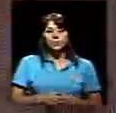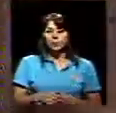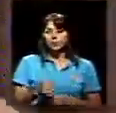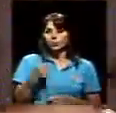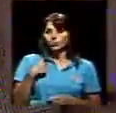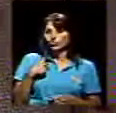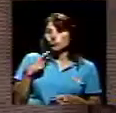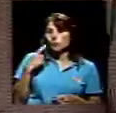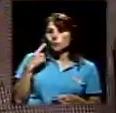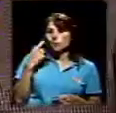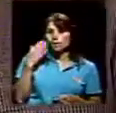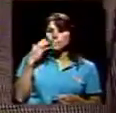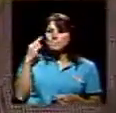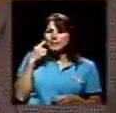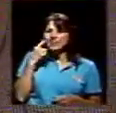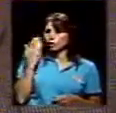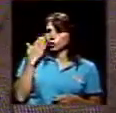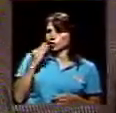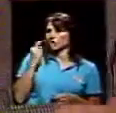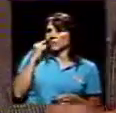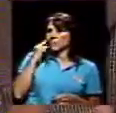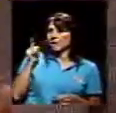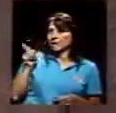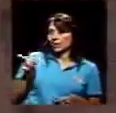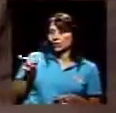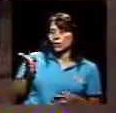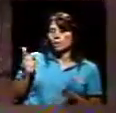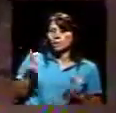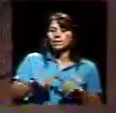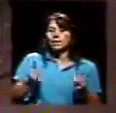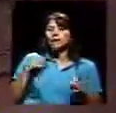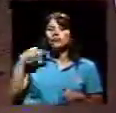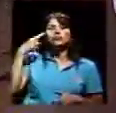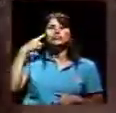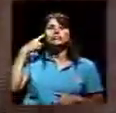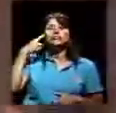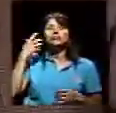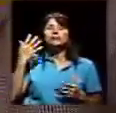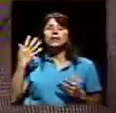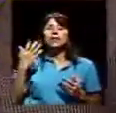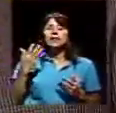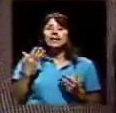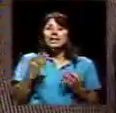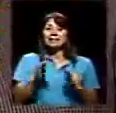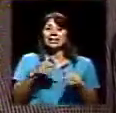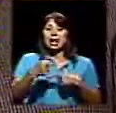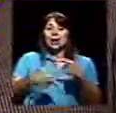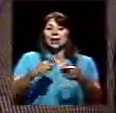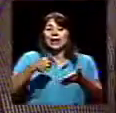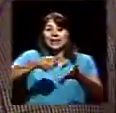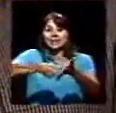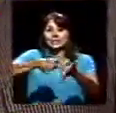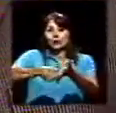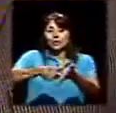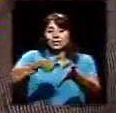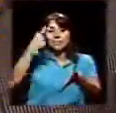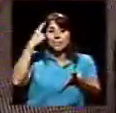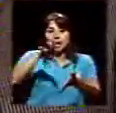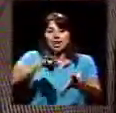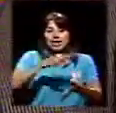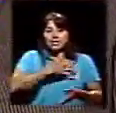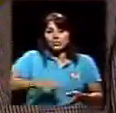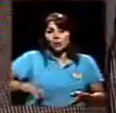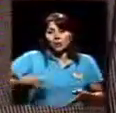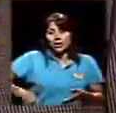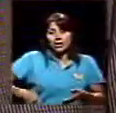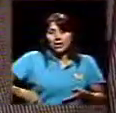no sé qué piensa Rubén, de que al excluir la elección municipal de lo que ahora